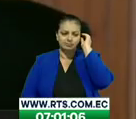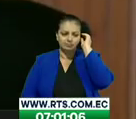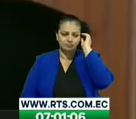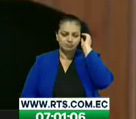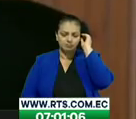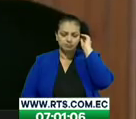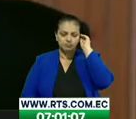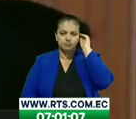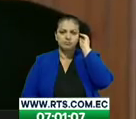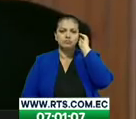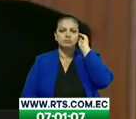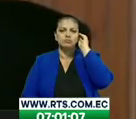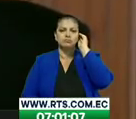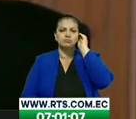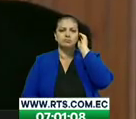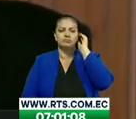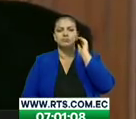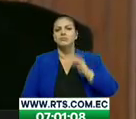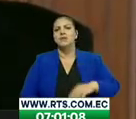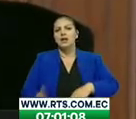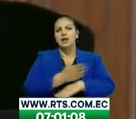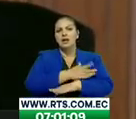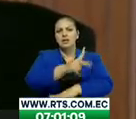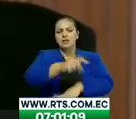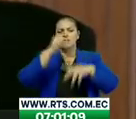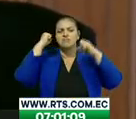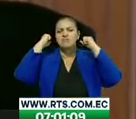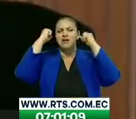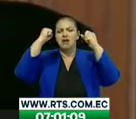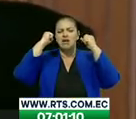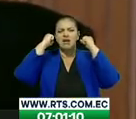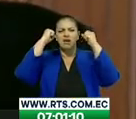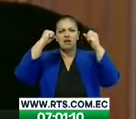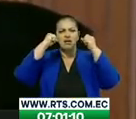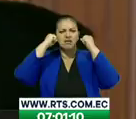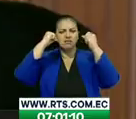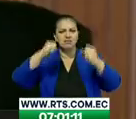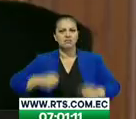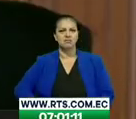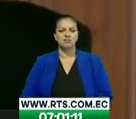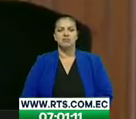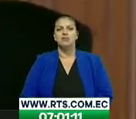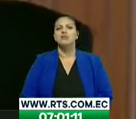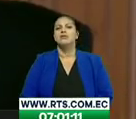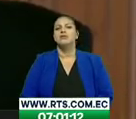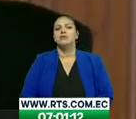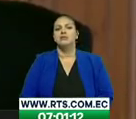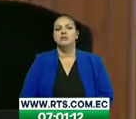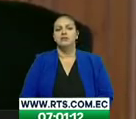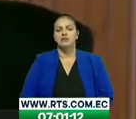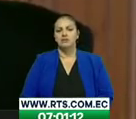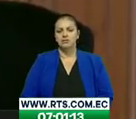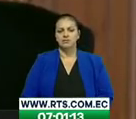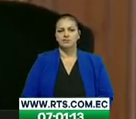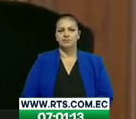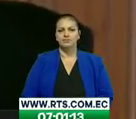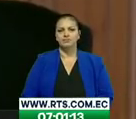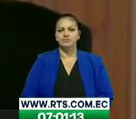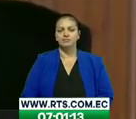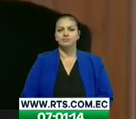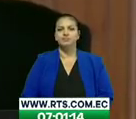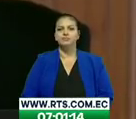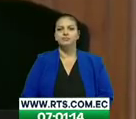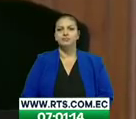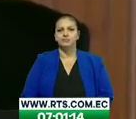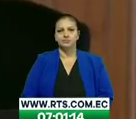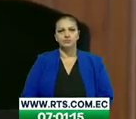podía haber estado en condiciones y derecho de hacerlo, no lo hizo por una orden que se impartió en buena hora de no disparar contra